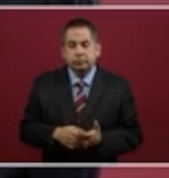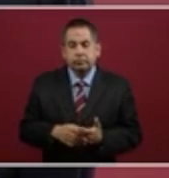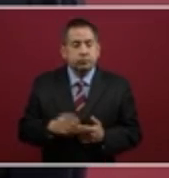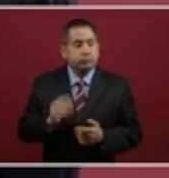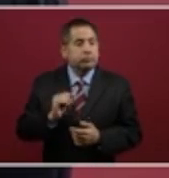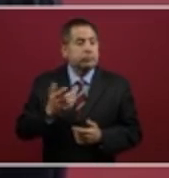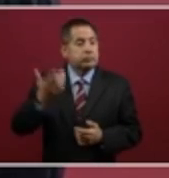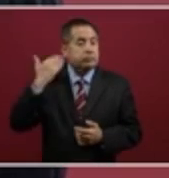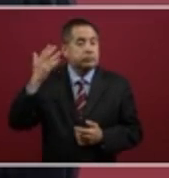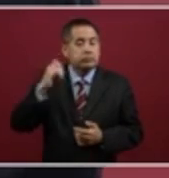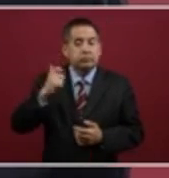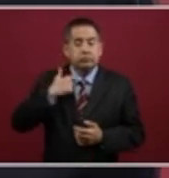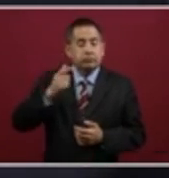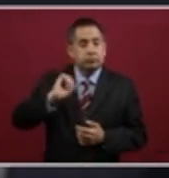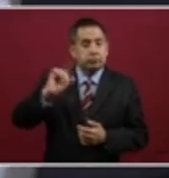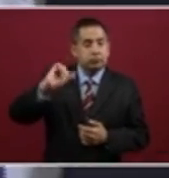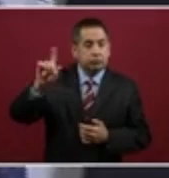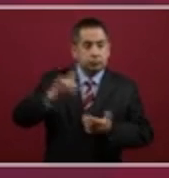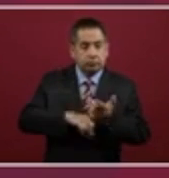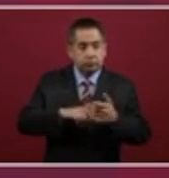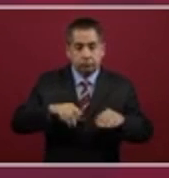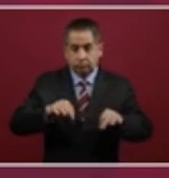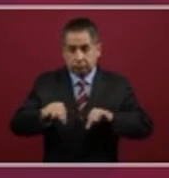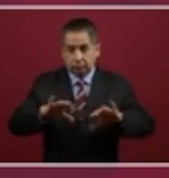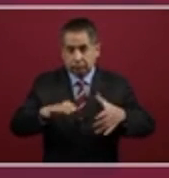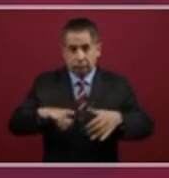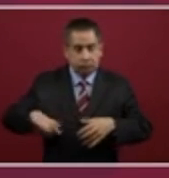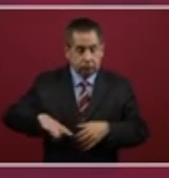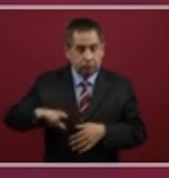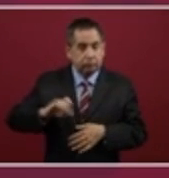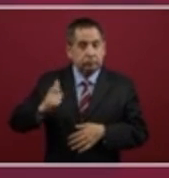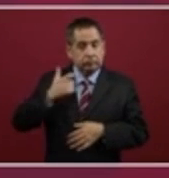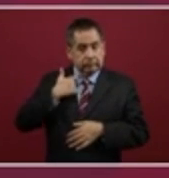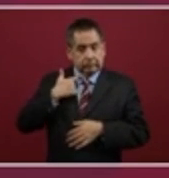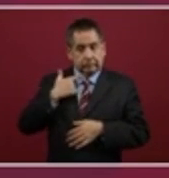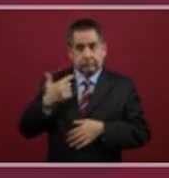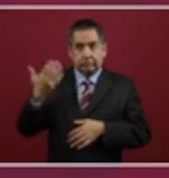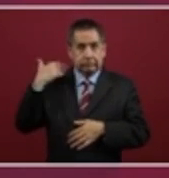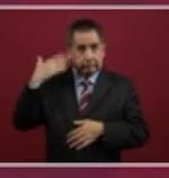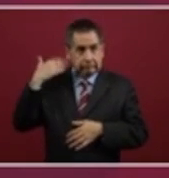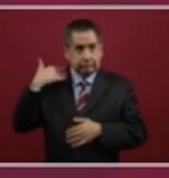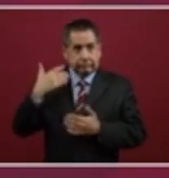servidores públicos que ganaban